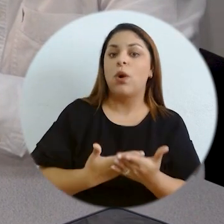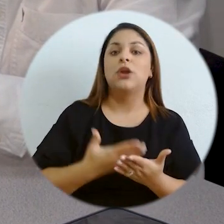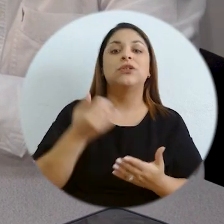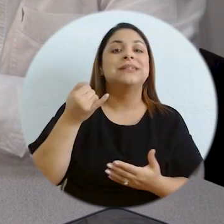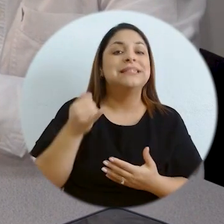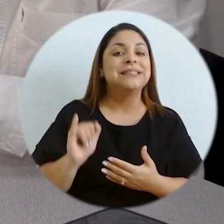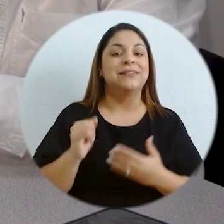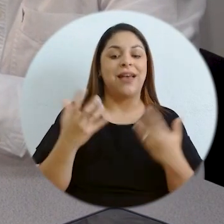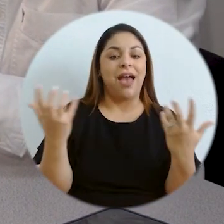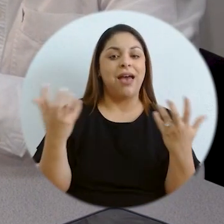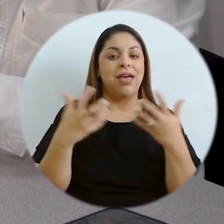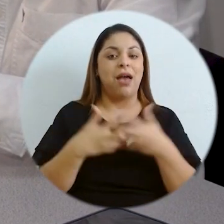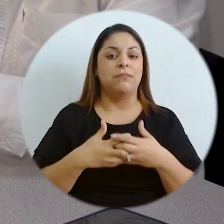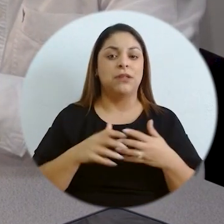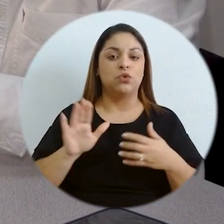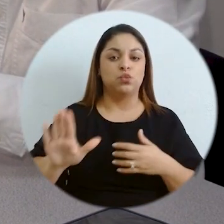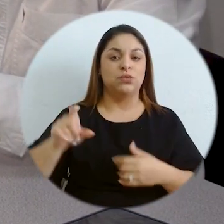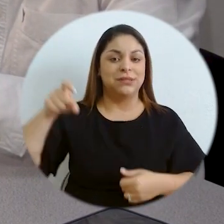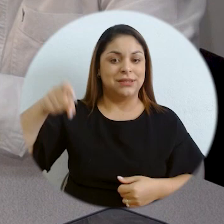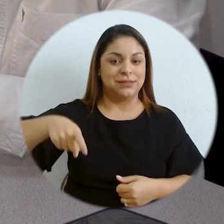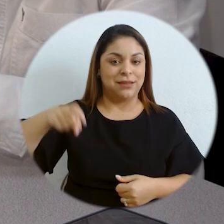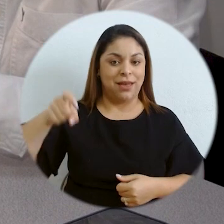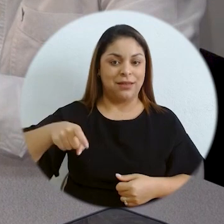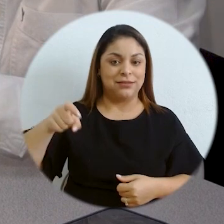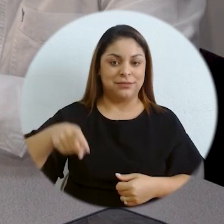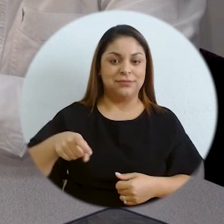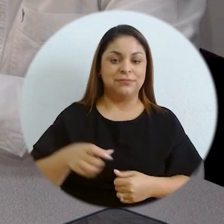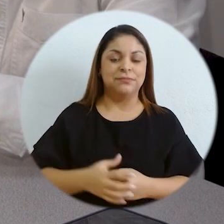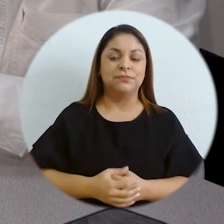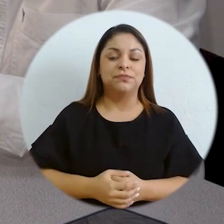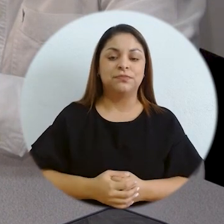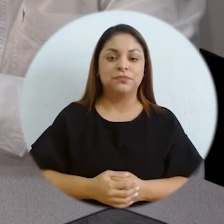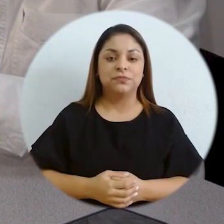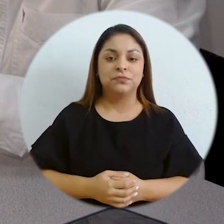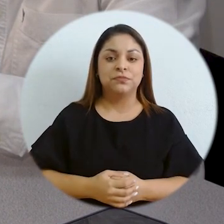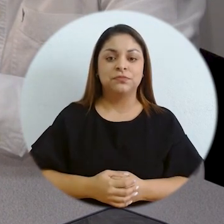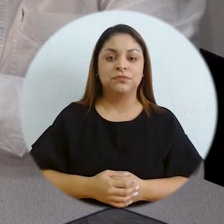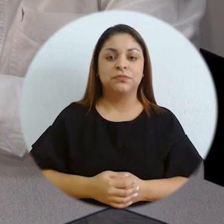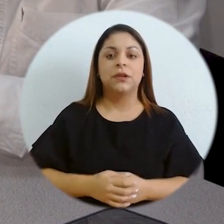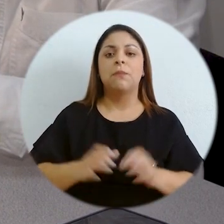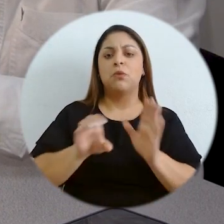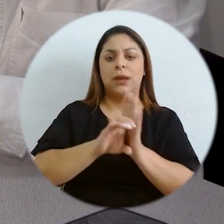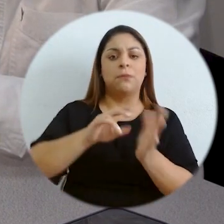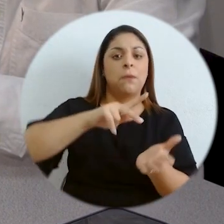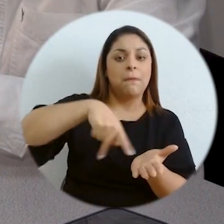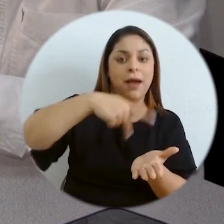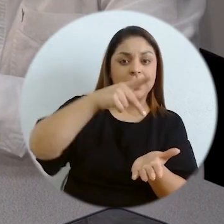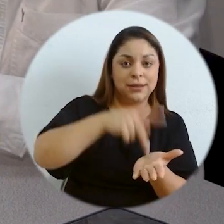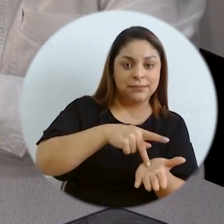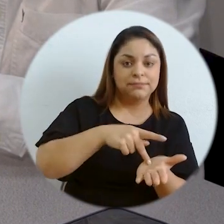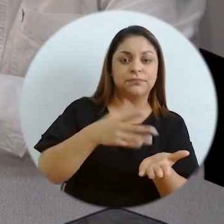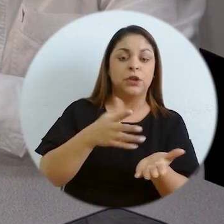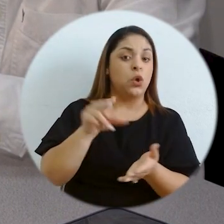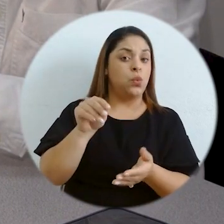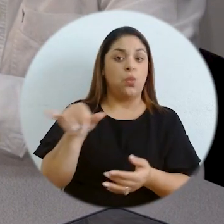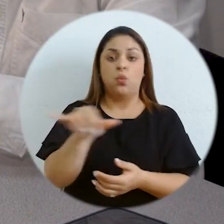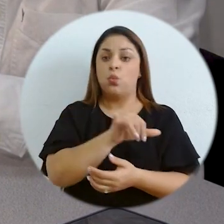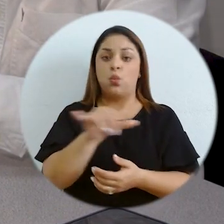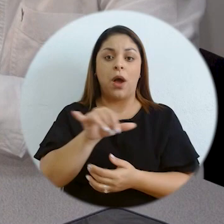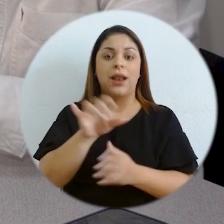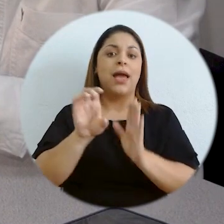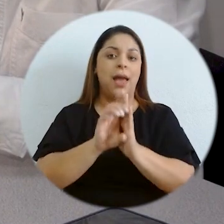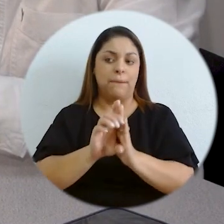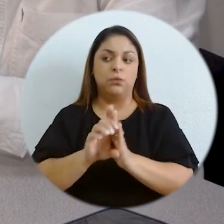útiles cuando se adaptan a los ciudadanos, a sus necesidades. Lo comentábamos hace un momento tú y yo. El tema de los parques, el